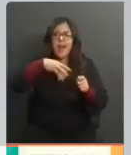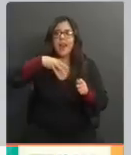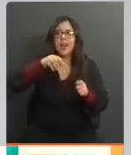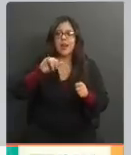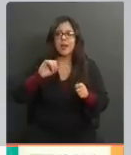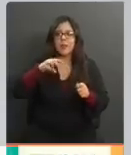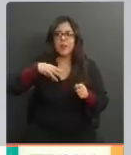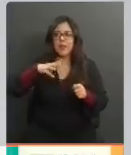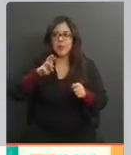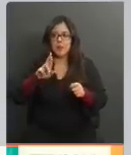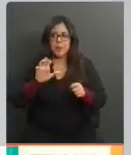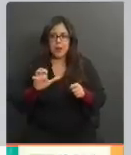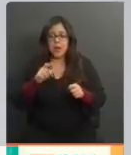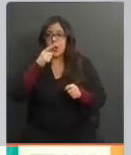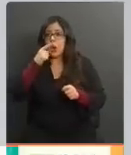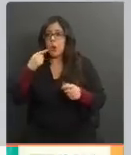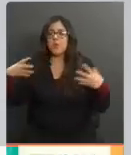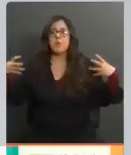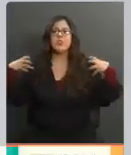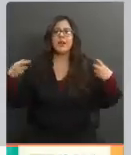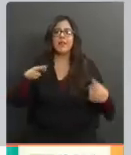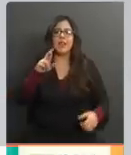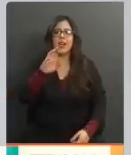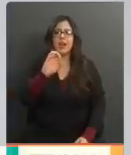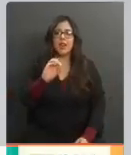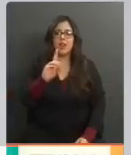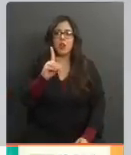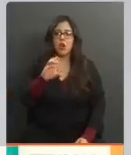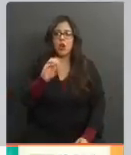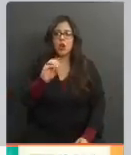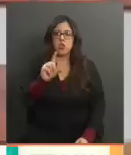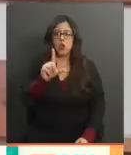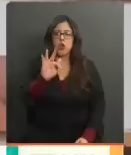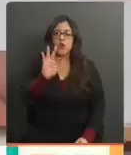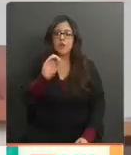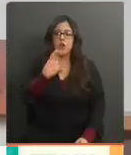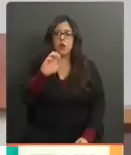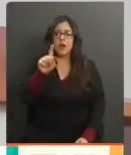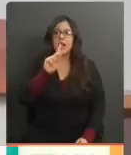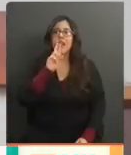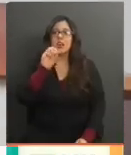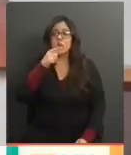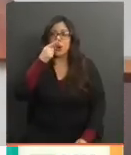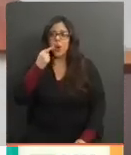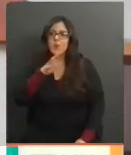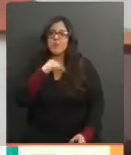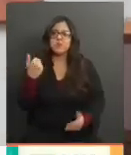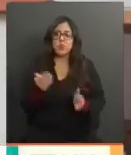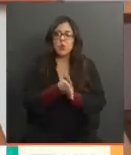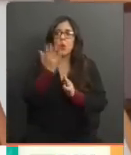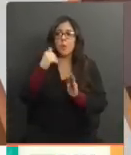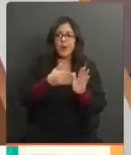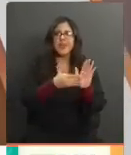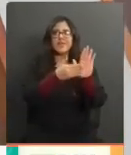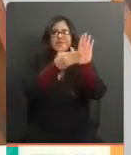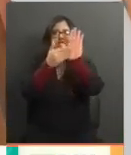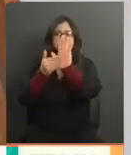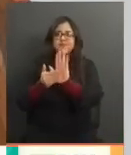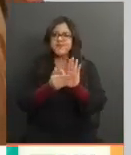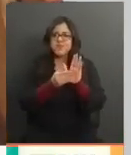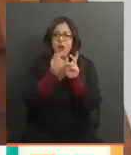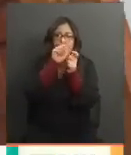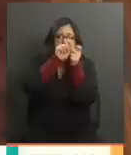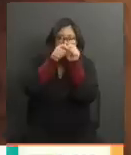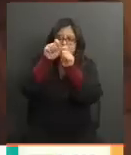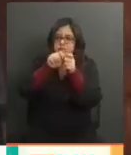obra de don Rodolfo Castro, que ya lamentablemente él falleció, pero nos dejó estos registros artesanales que